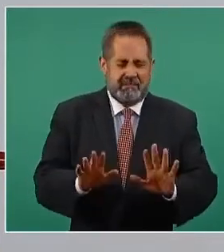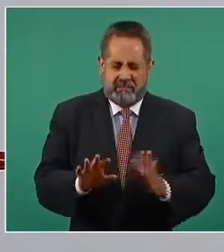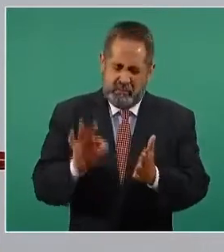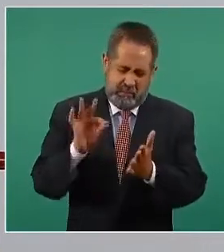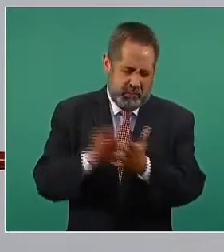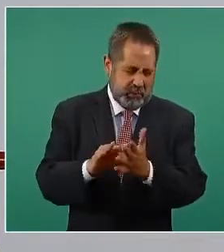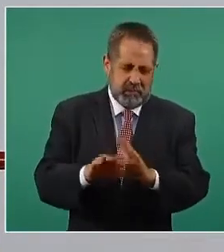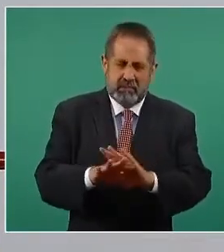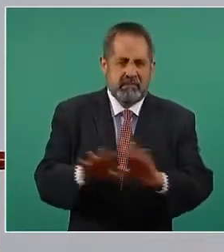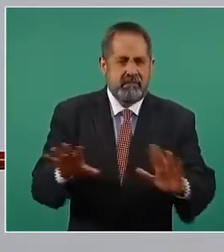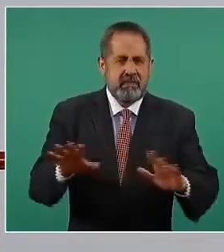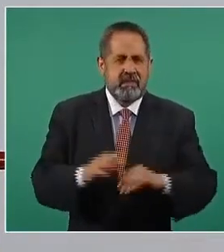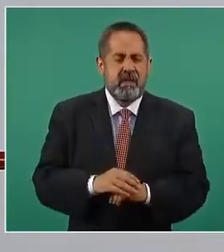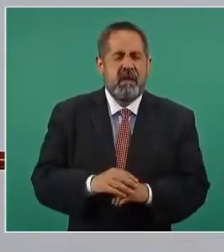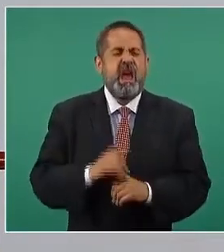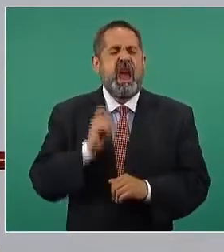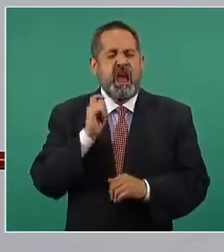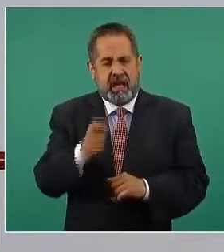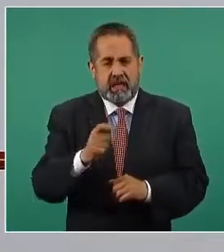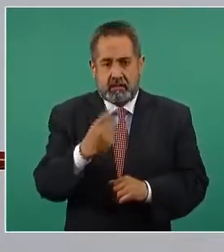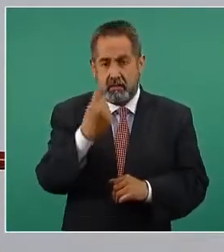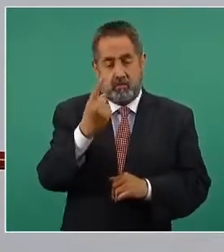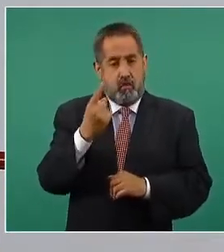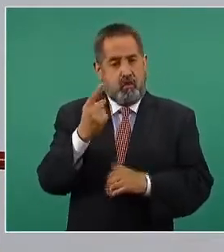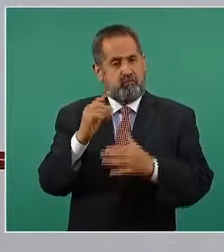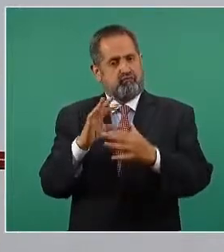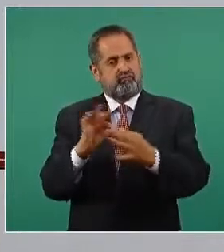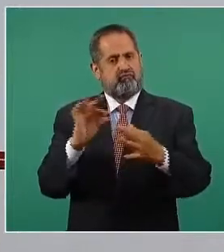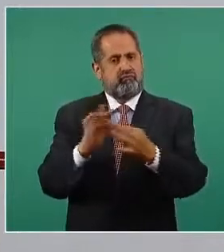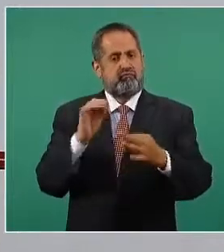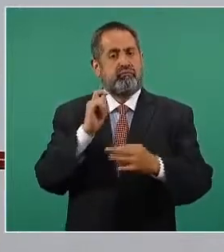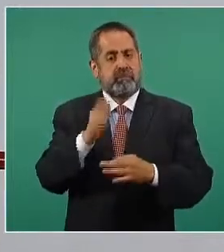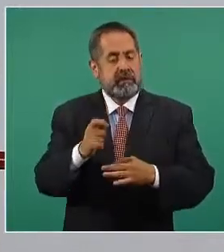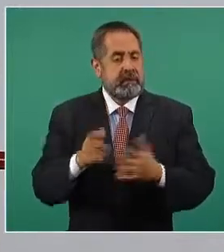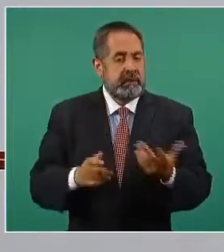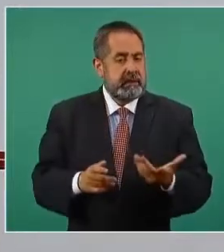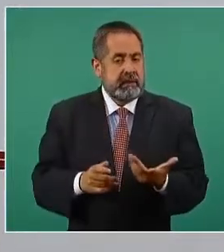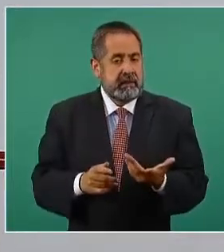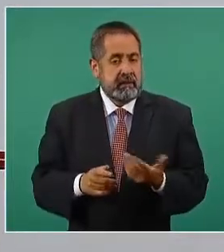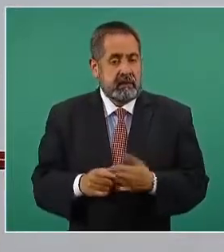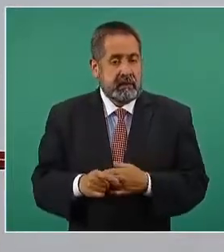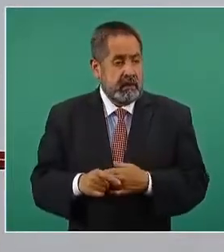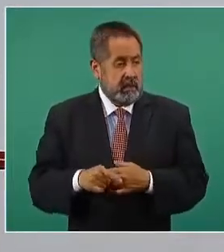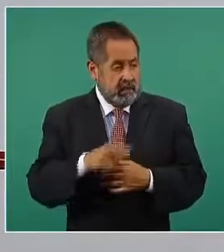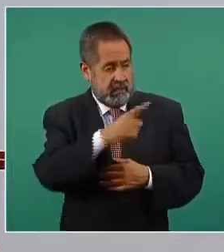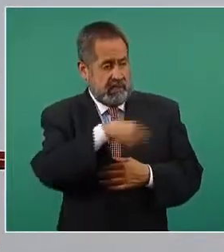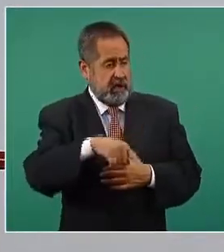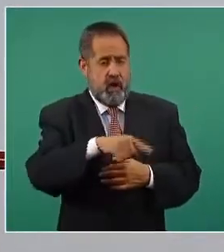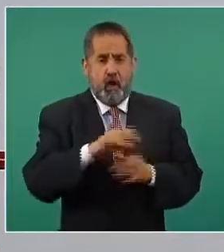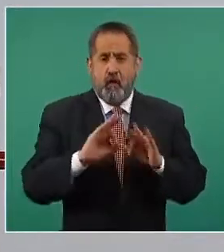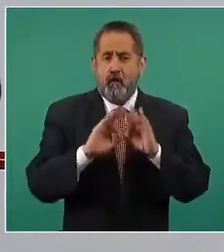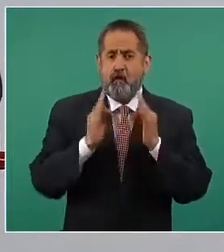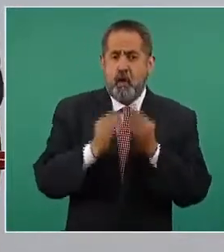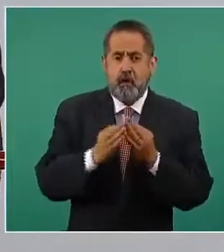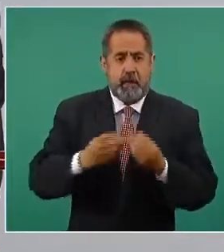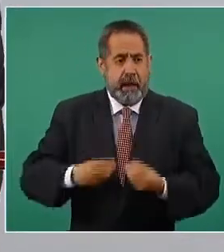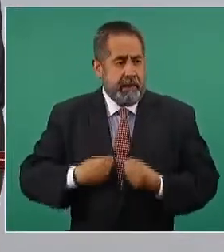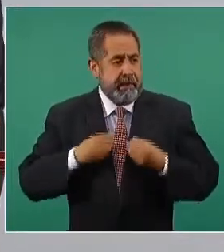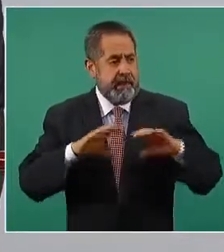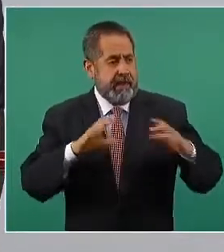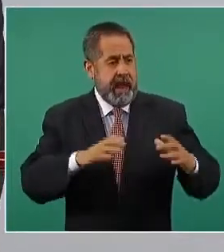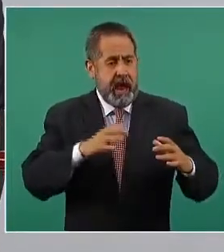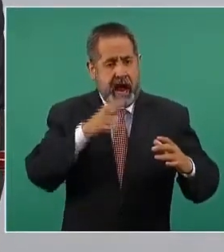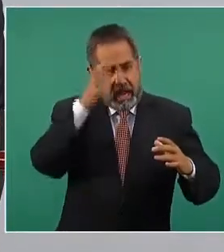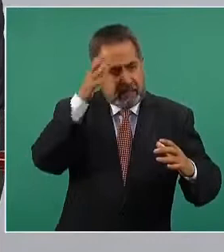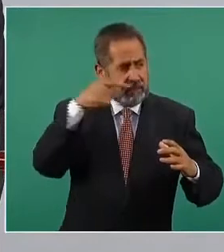Anotemos simplemente que nada de eso resta trascendencia a la